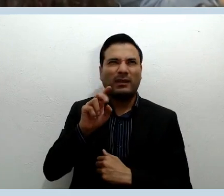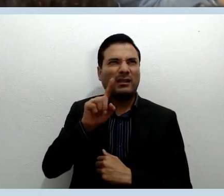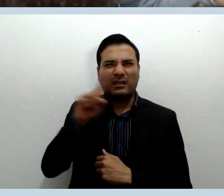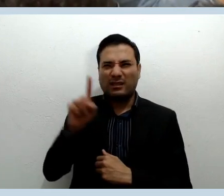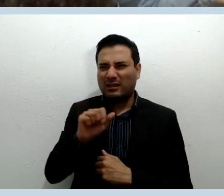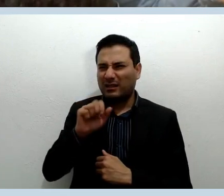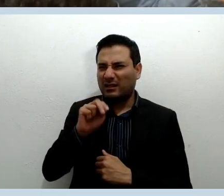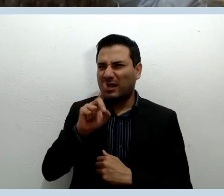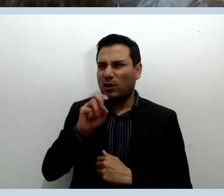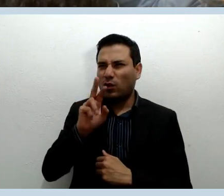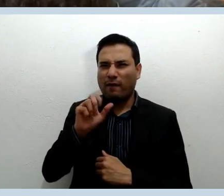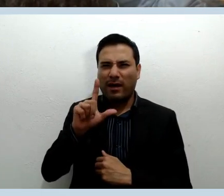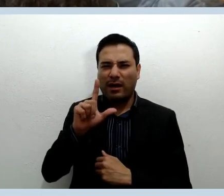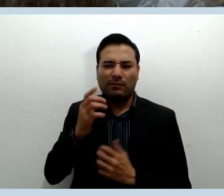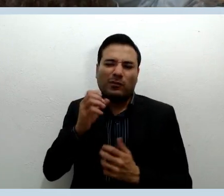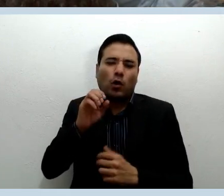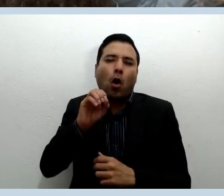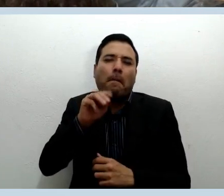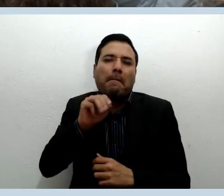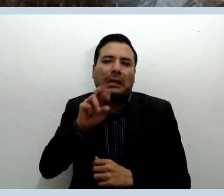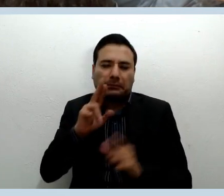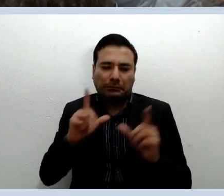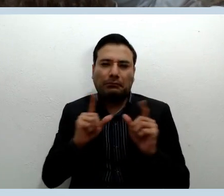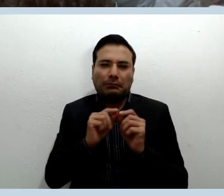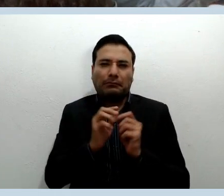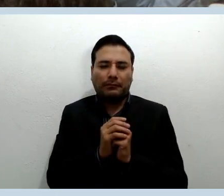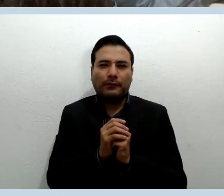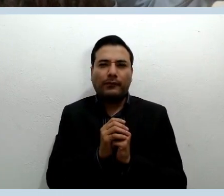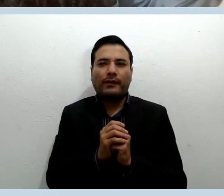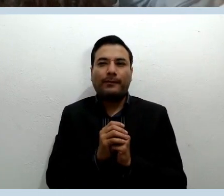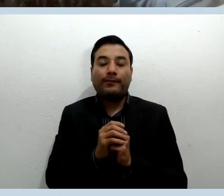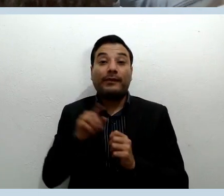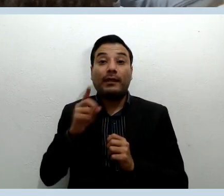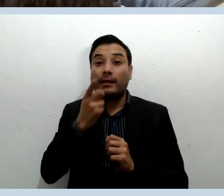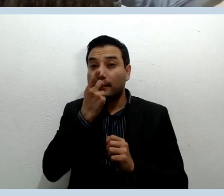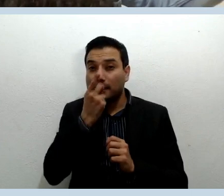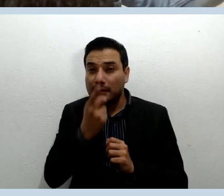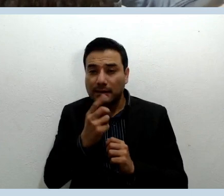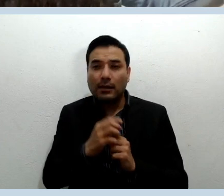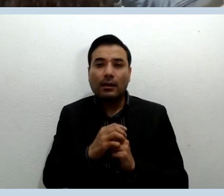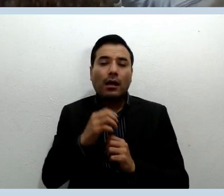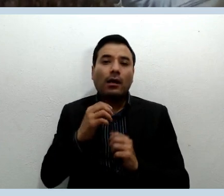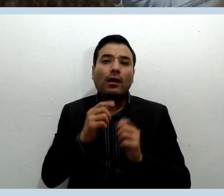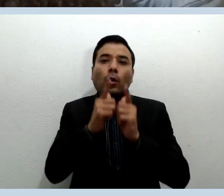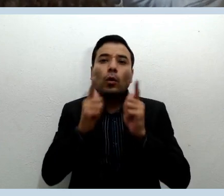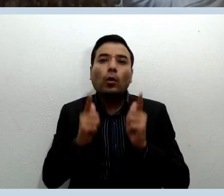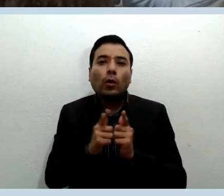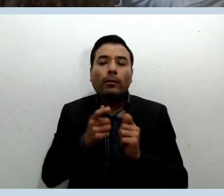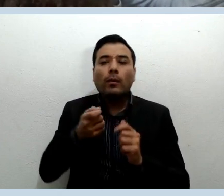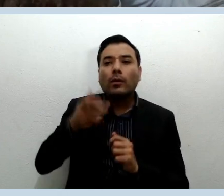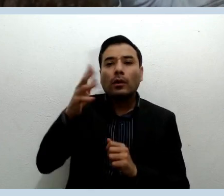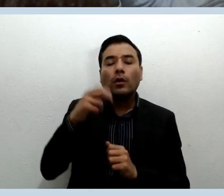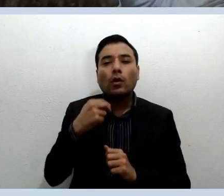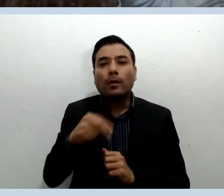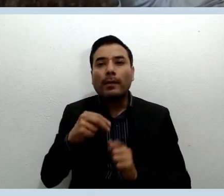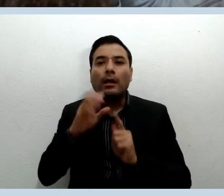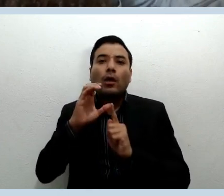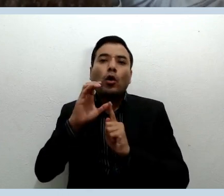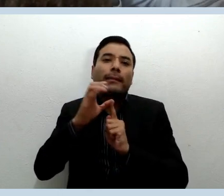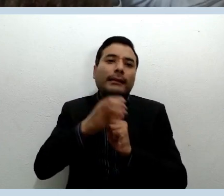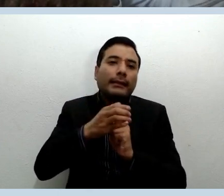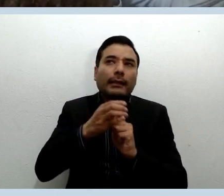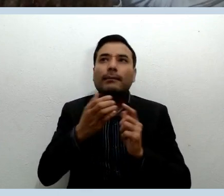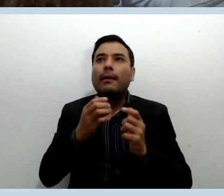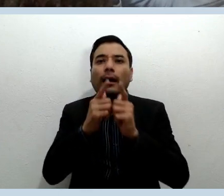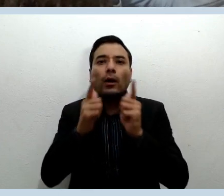este pues que no todo era llamarse comitiva colectiva o estar en un esquema horizontal no